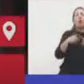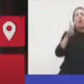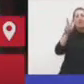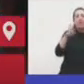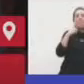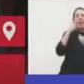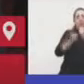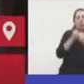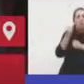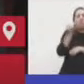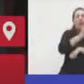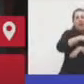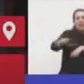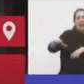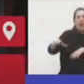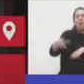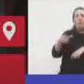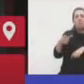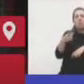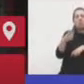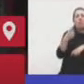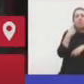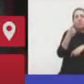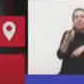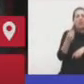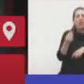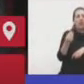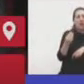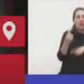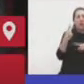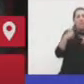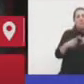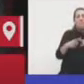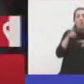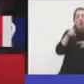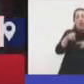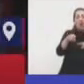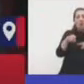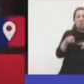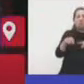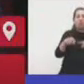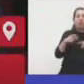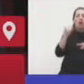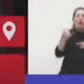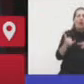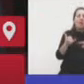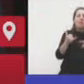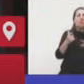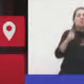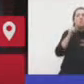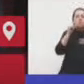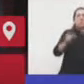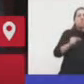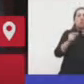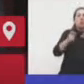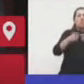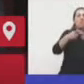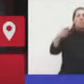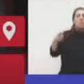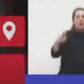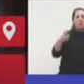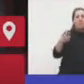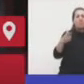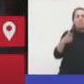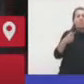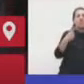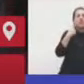convertir el IP, digamos, el DNI de cada computadora en una identidad. Para que cada uno diga lo